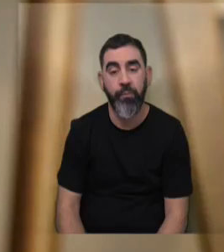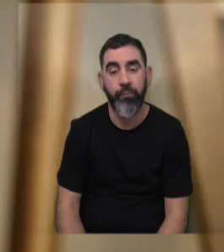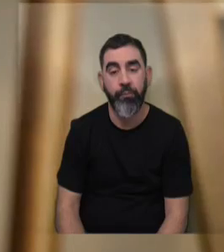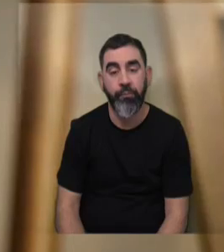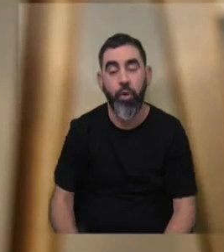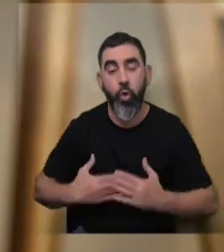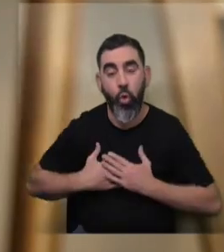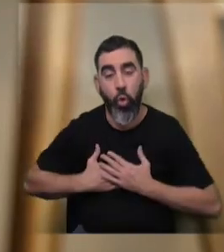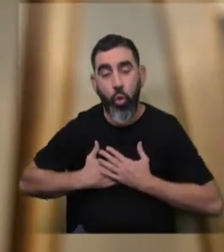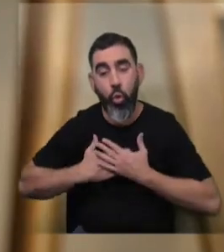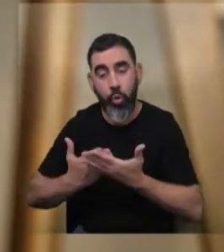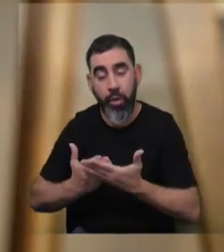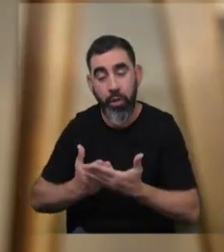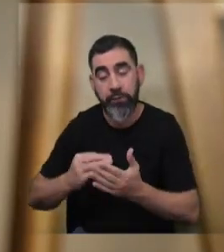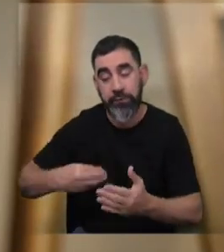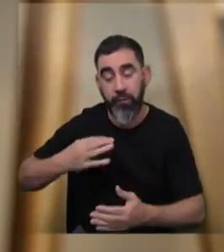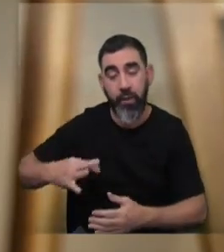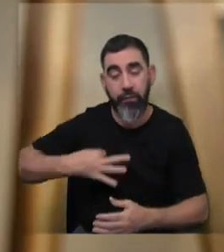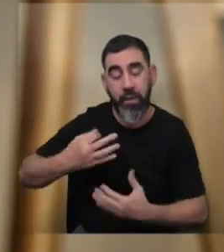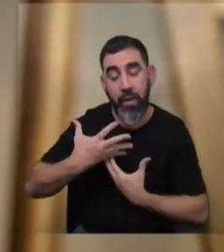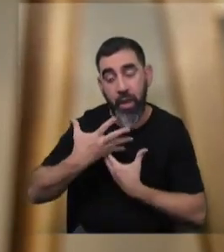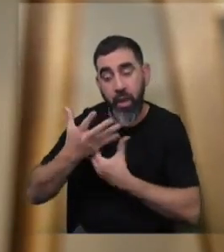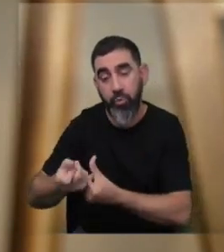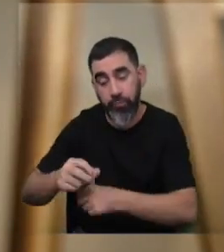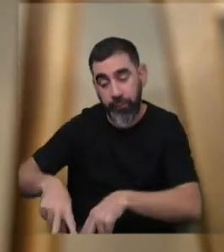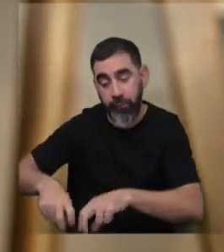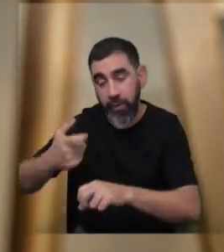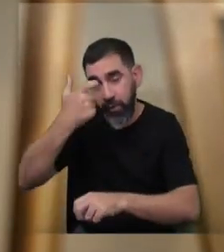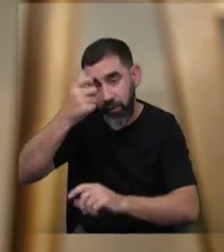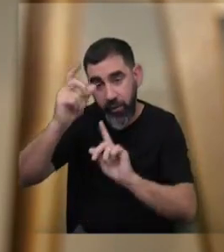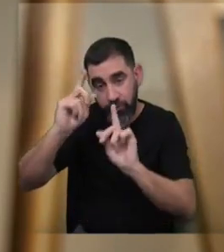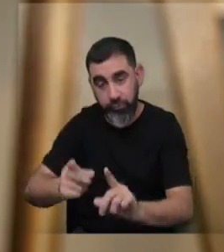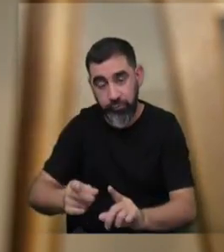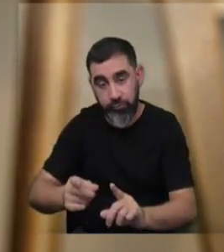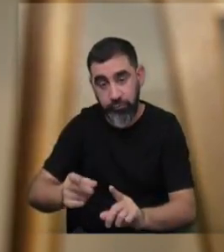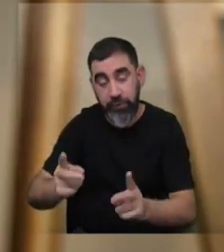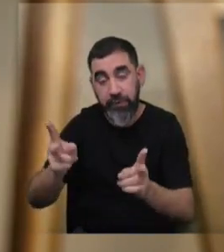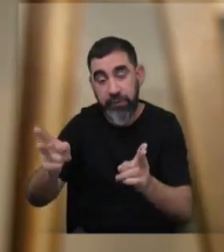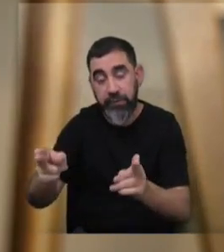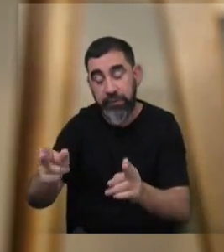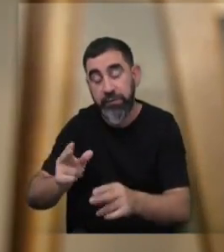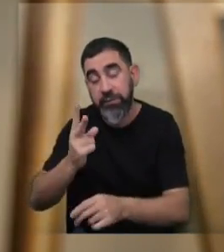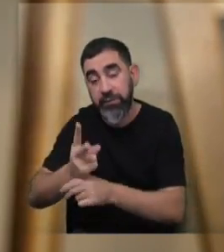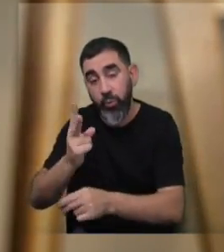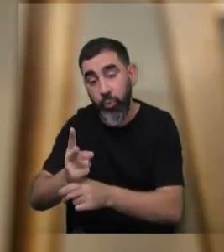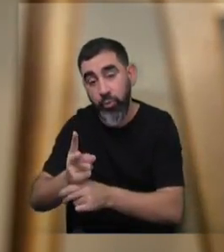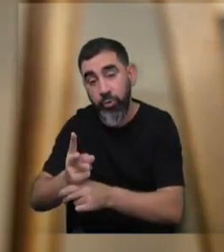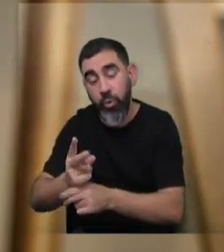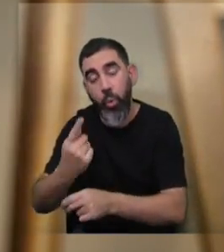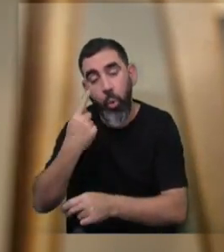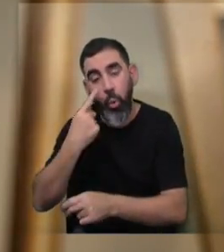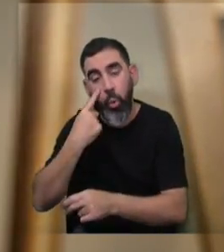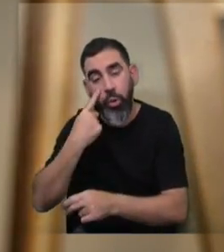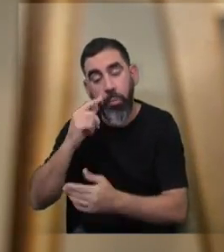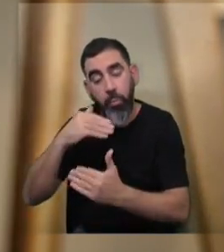Donar la placenta puede salvar vidas y ayudar a la investigación científica. En esta segunda parte del informe vamos a conocer más sobre